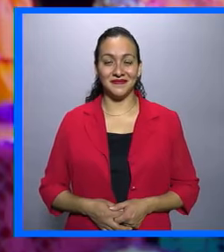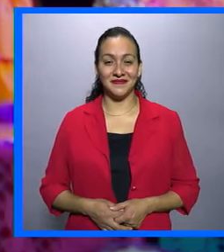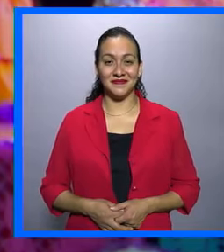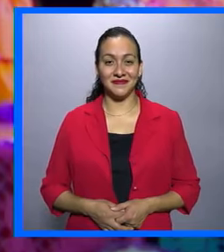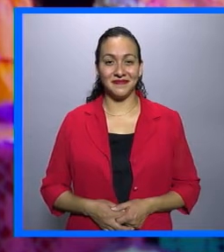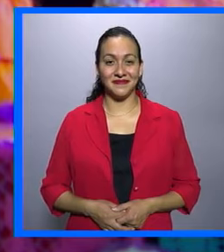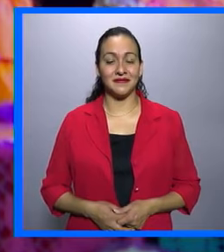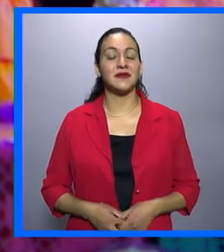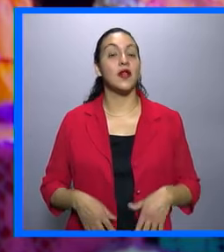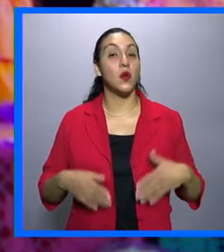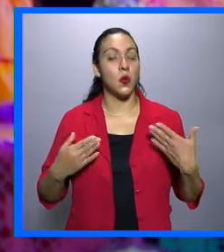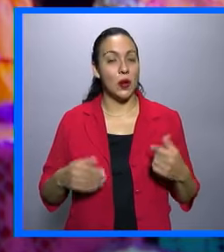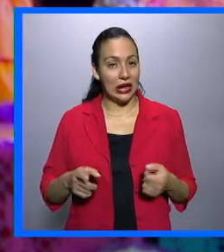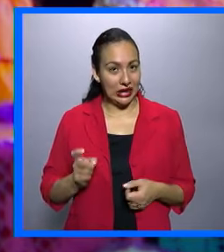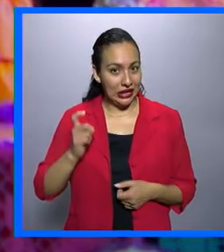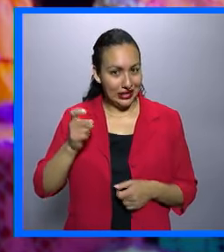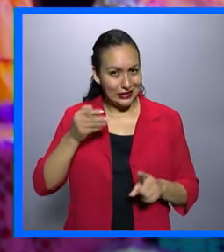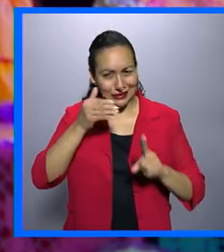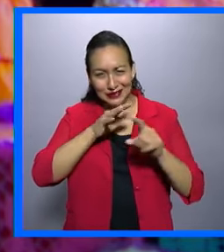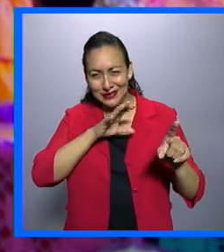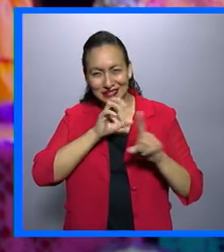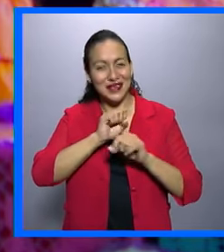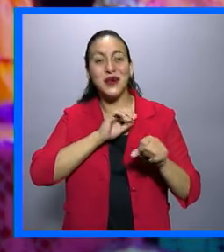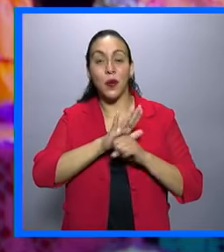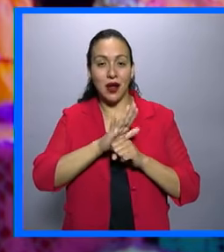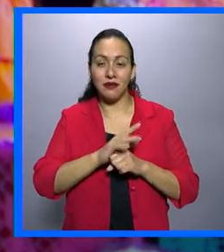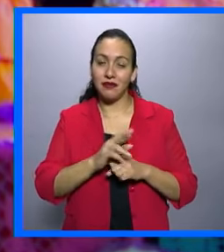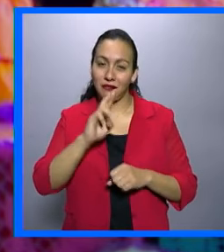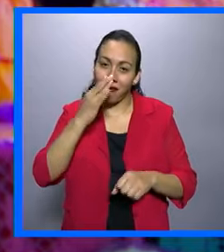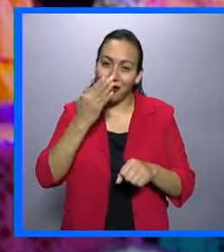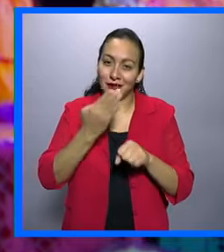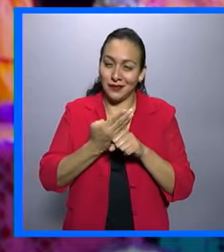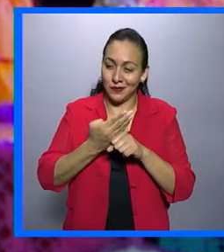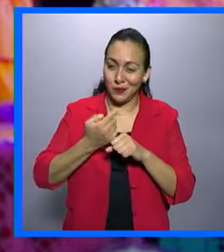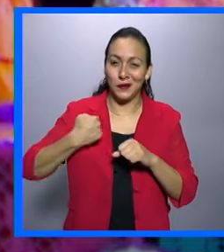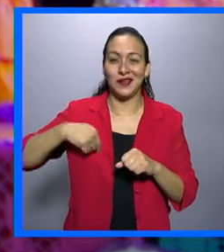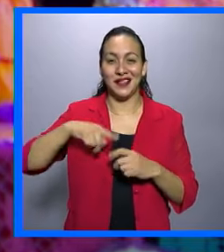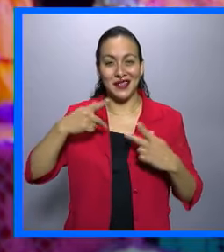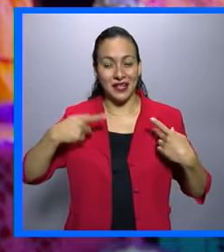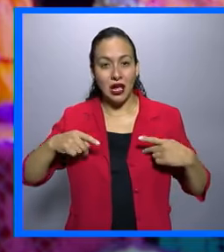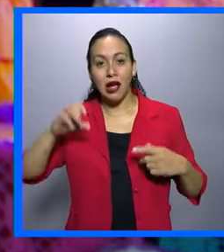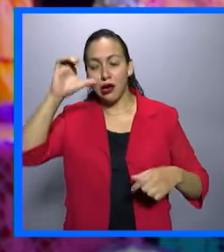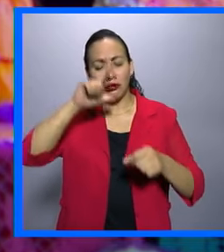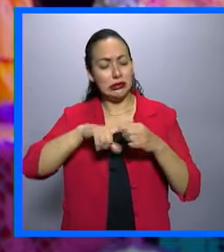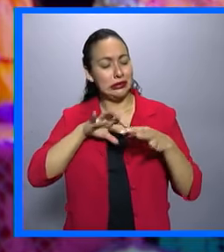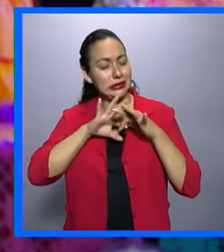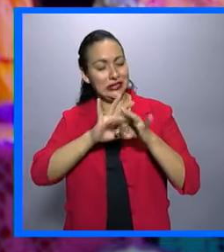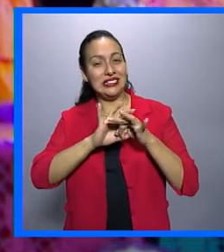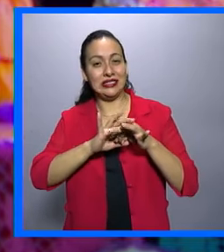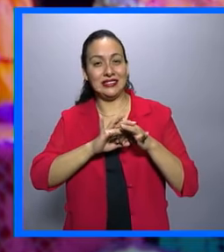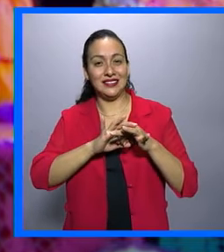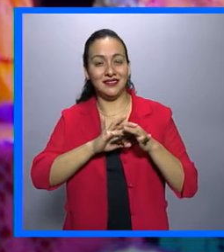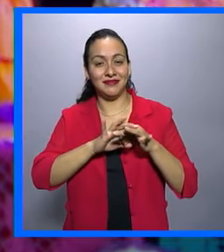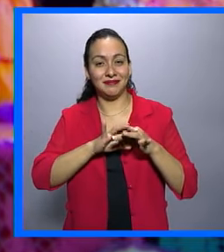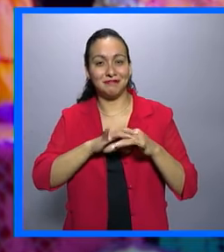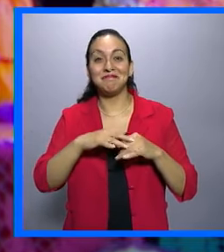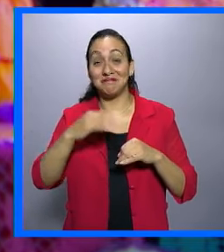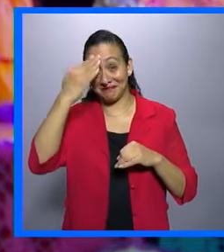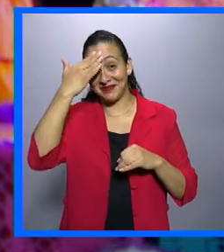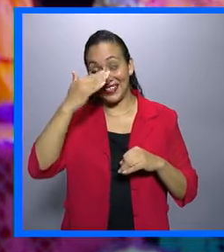Uno de los ejes del claustro es justamente eso, es la responsabilidad social, y no puede haber responsabilidad social sin cultura. Entonces la cultura, a lo